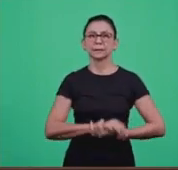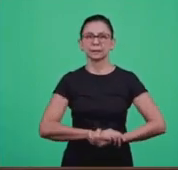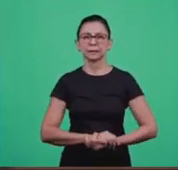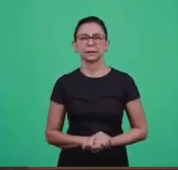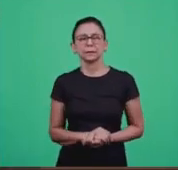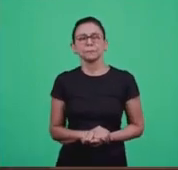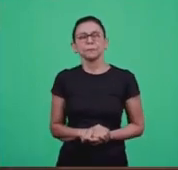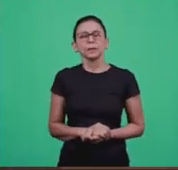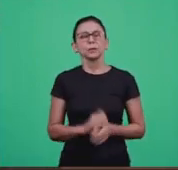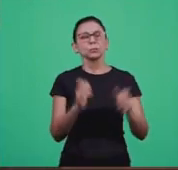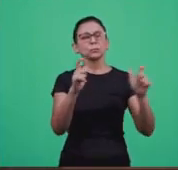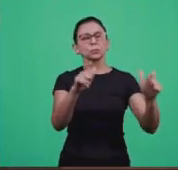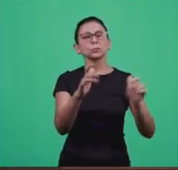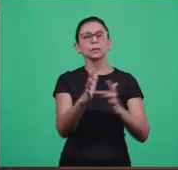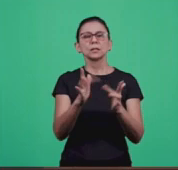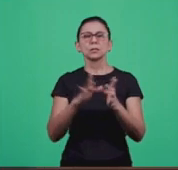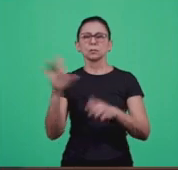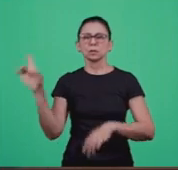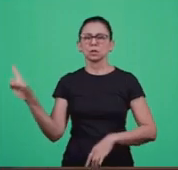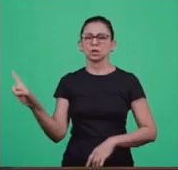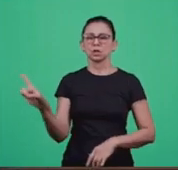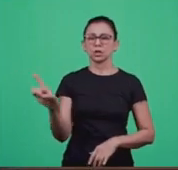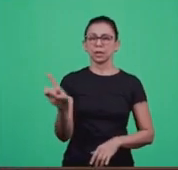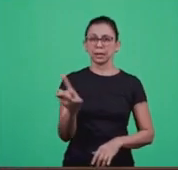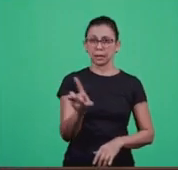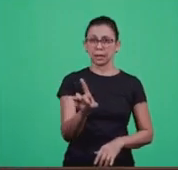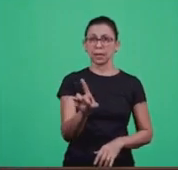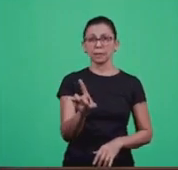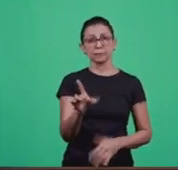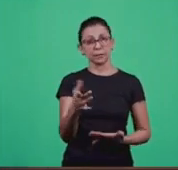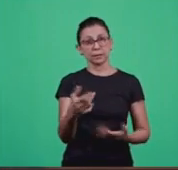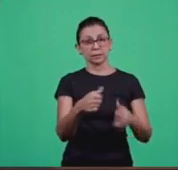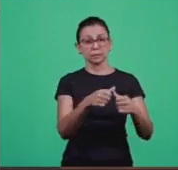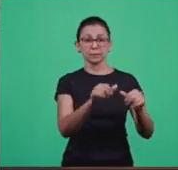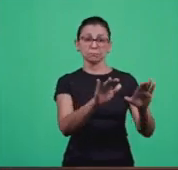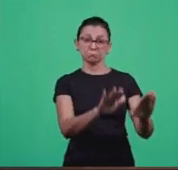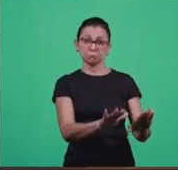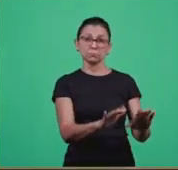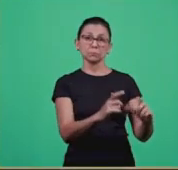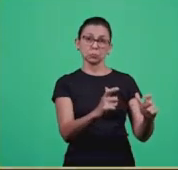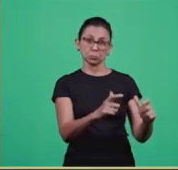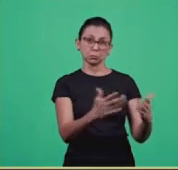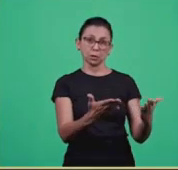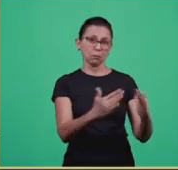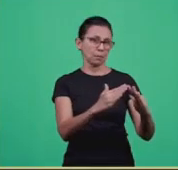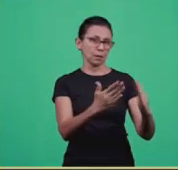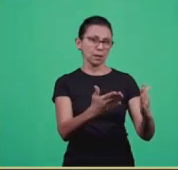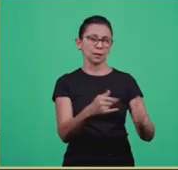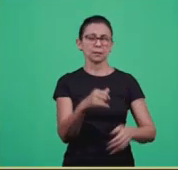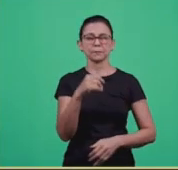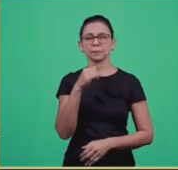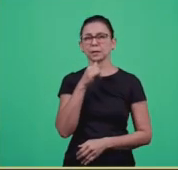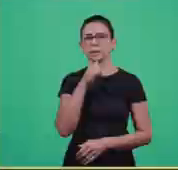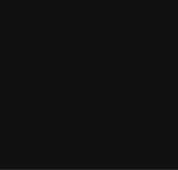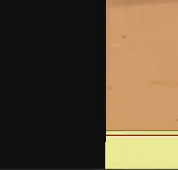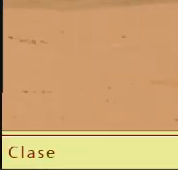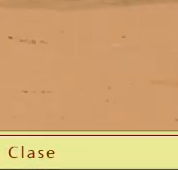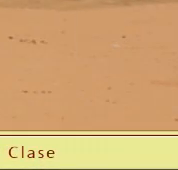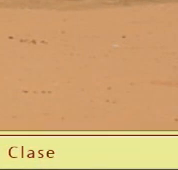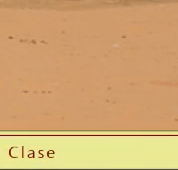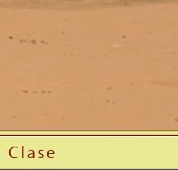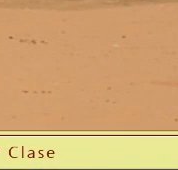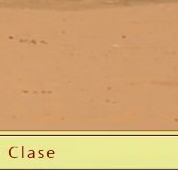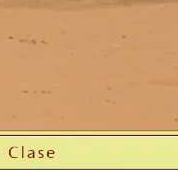Y cuando Jesús llegaba con ellos, se establecían en algún lugar, así, las personas querían recibirlo